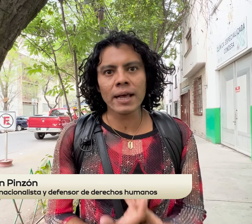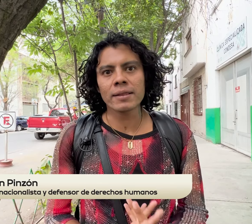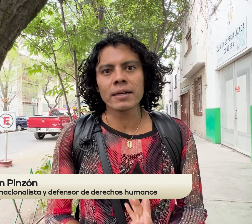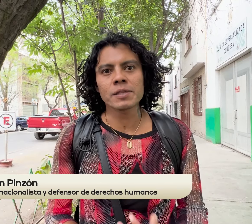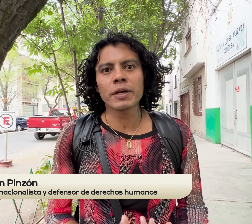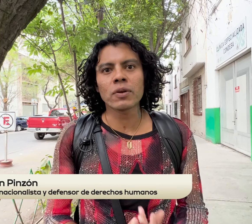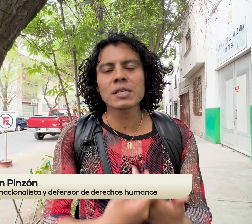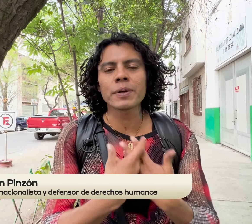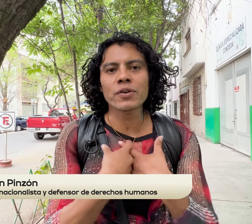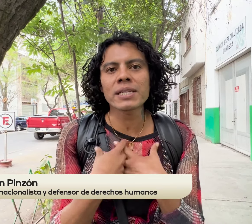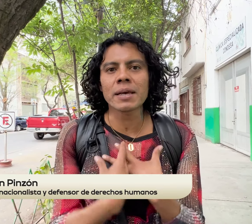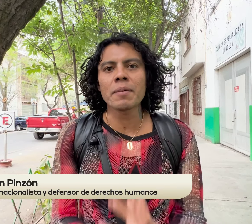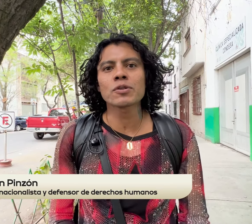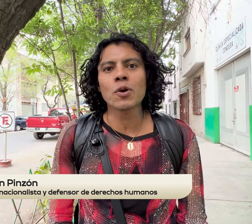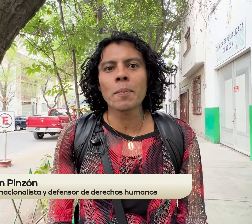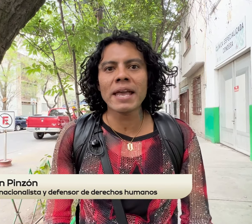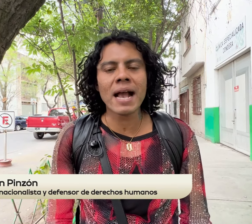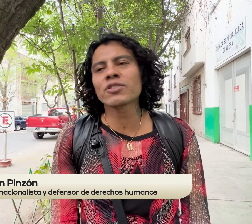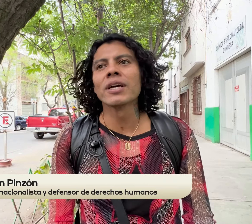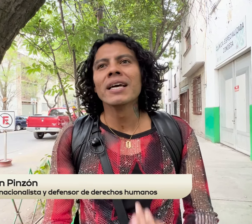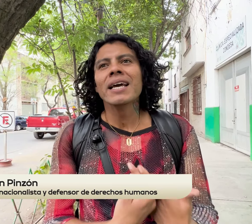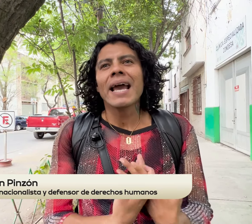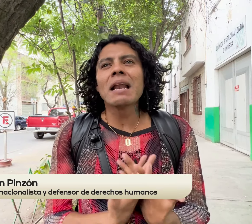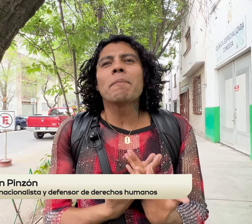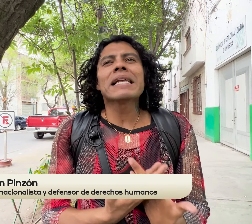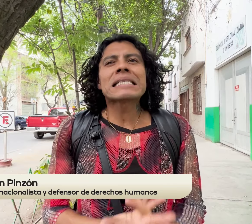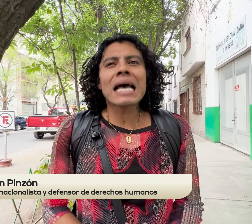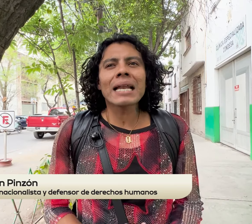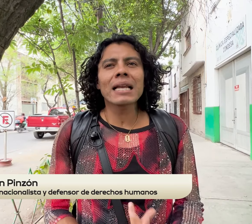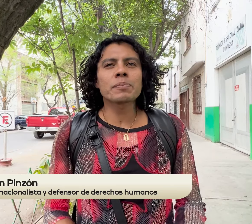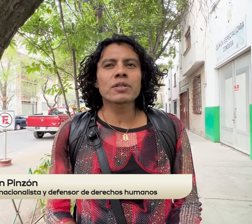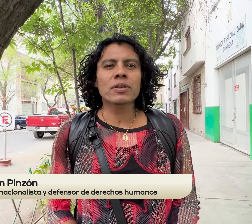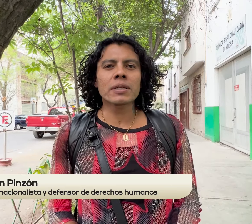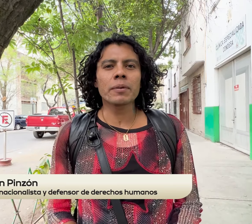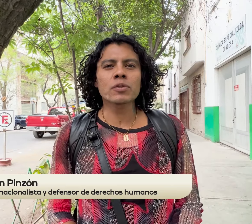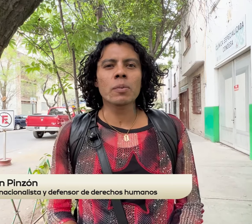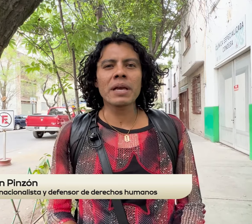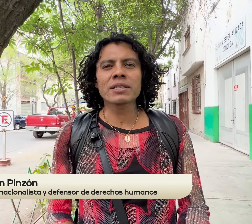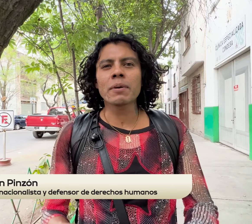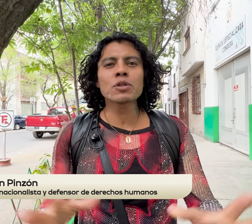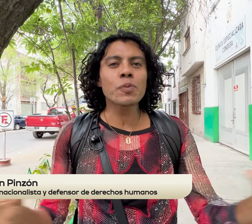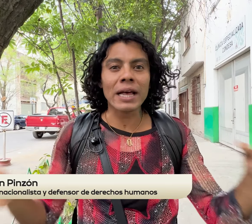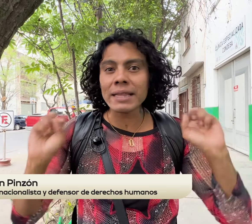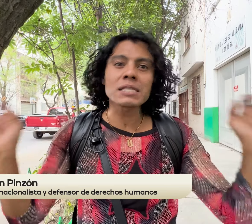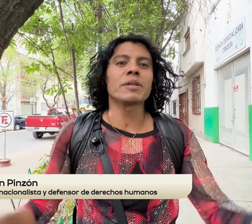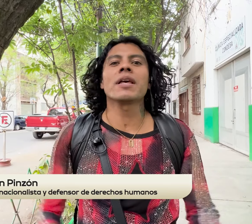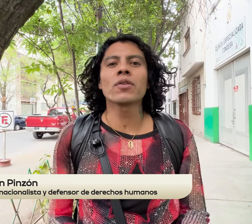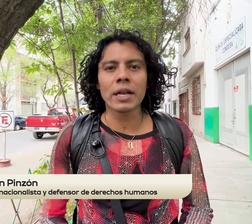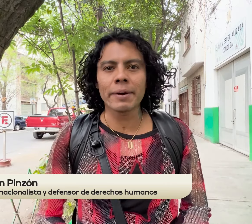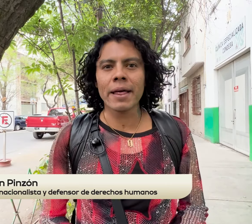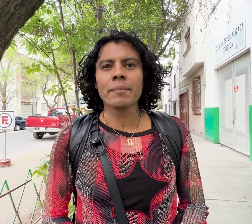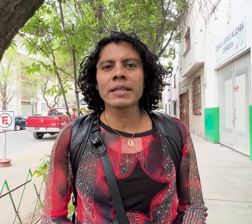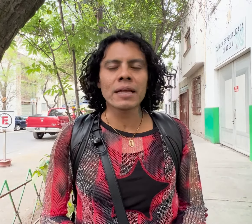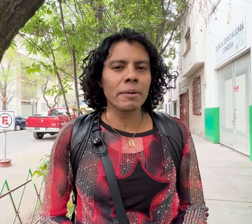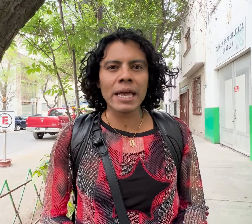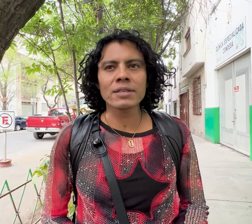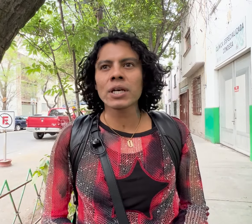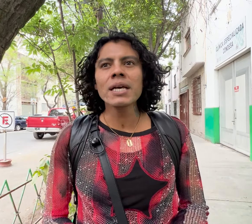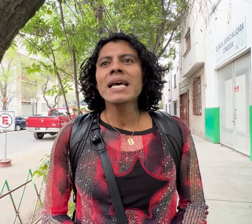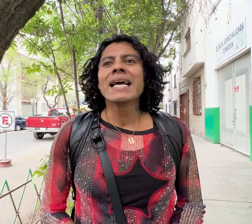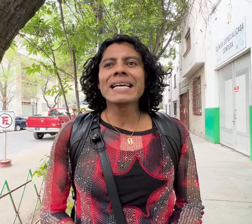muy grande al respecto de las personas que vivimos con VIH. El pensar que las personas que vivimos con VIH vamos por ahí transmitiendo deliberadamente